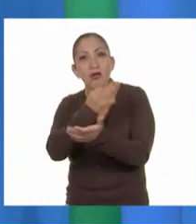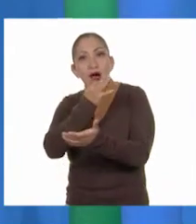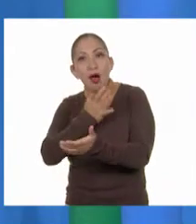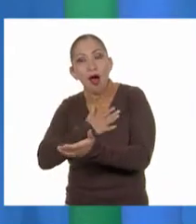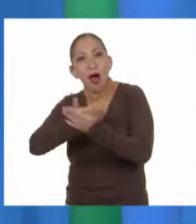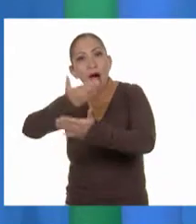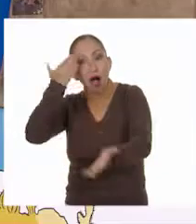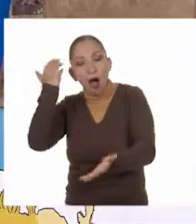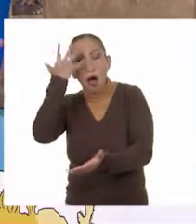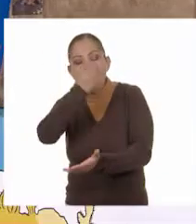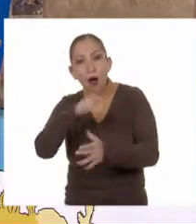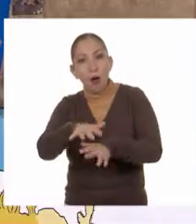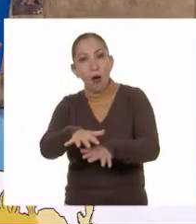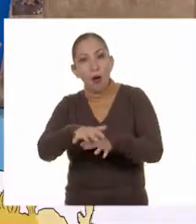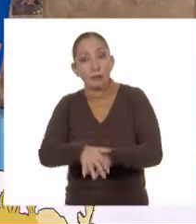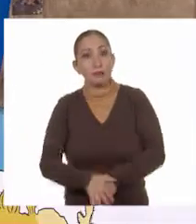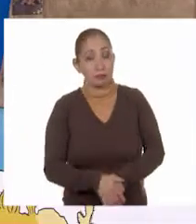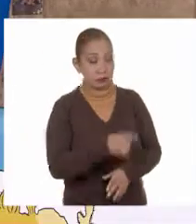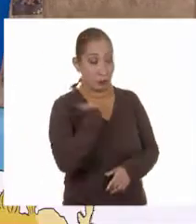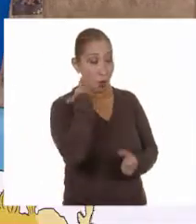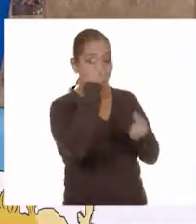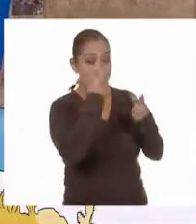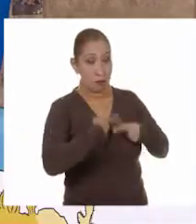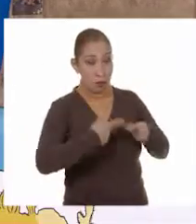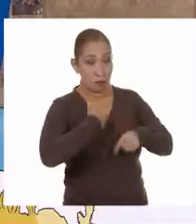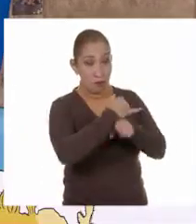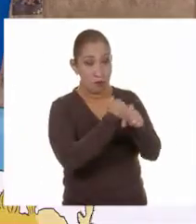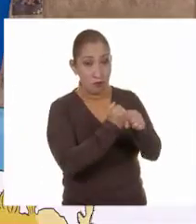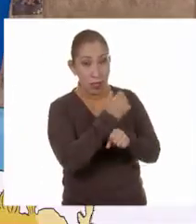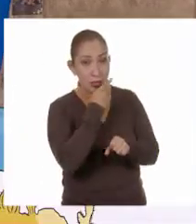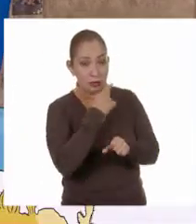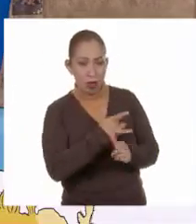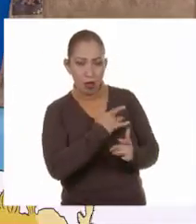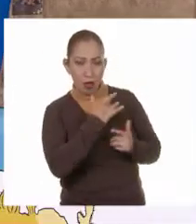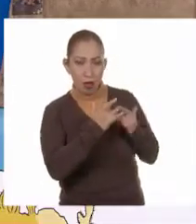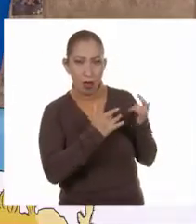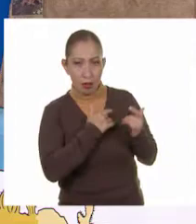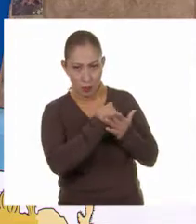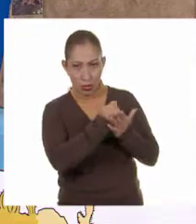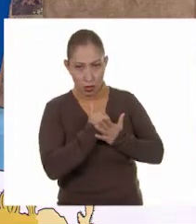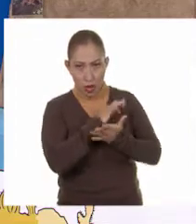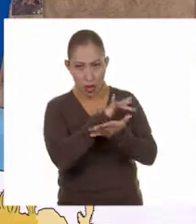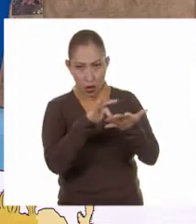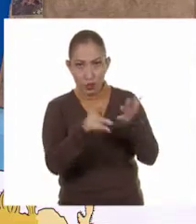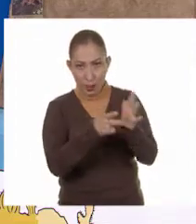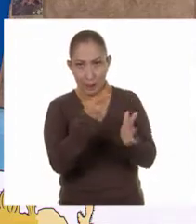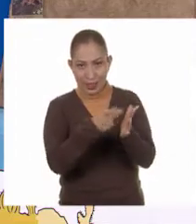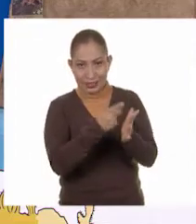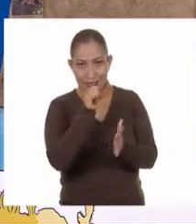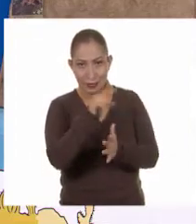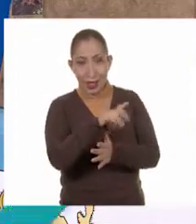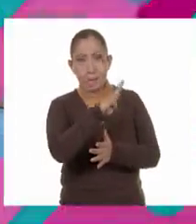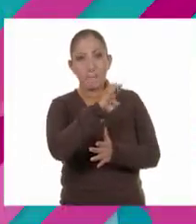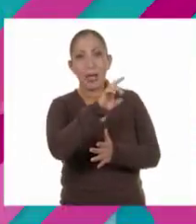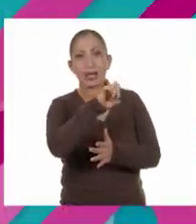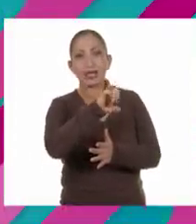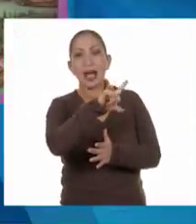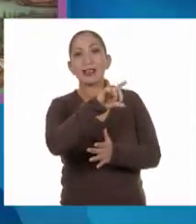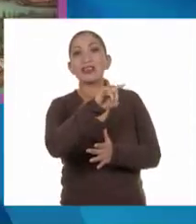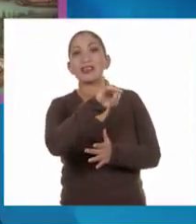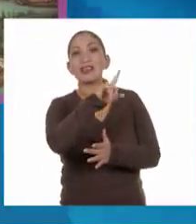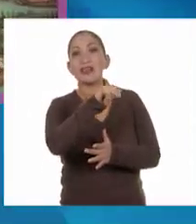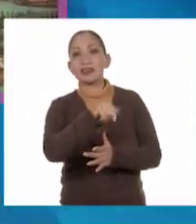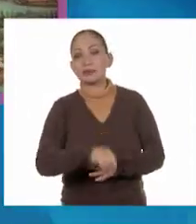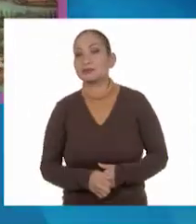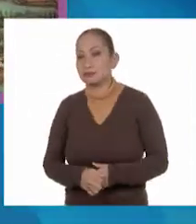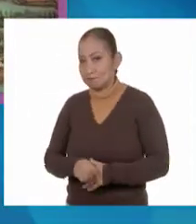hablado? Gracias a los cronistas tenemos esa primera percepción. ¿Me ayudas a leer otra vez el texto de Bernal Díaz del Castillo? Claro que